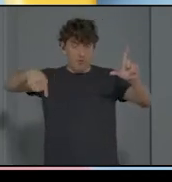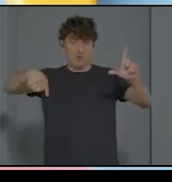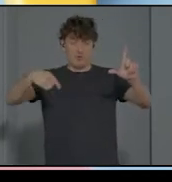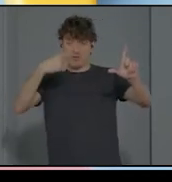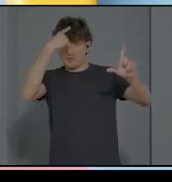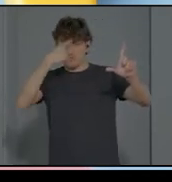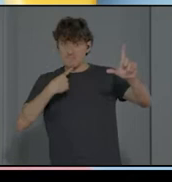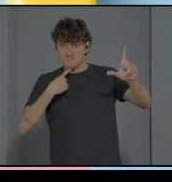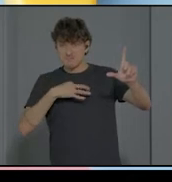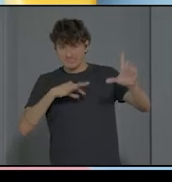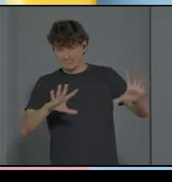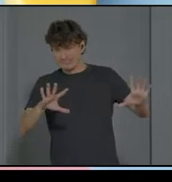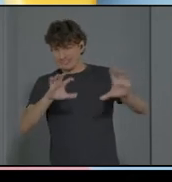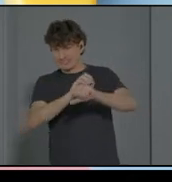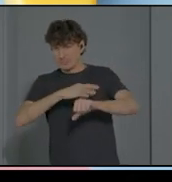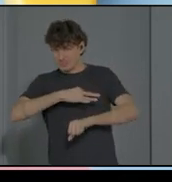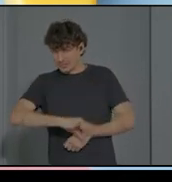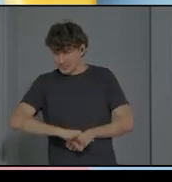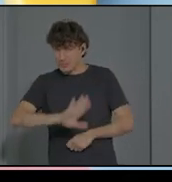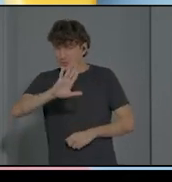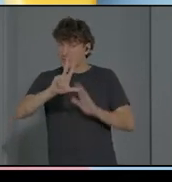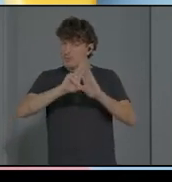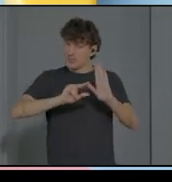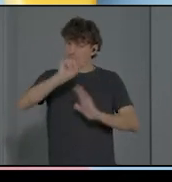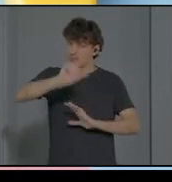lo veréis mejor. Empieza